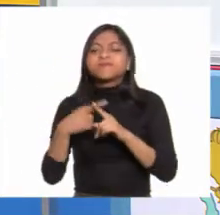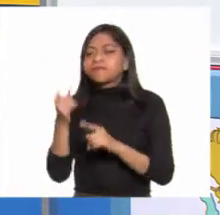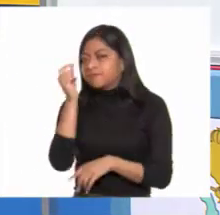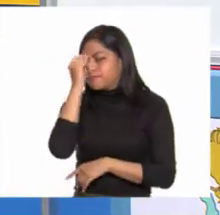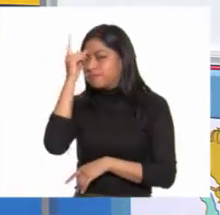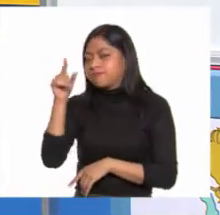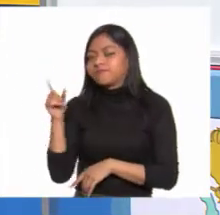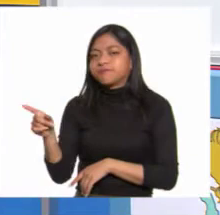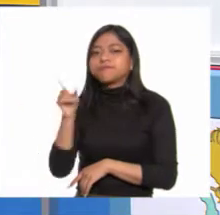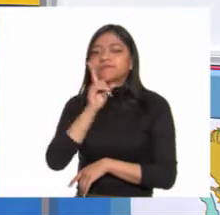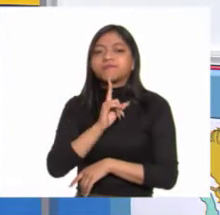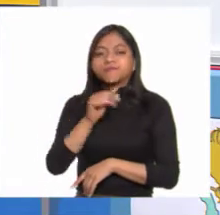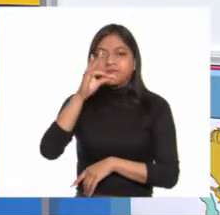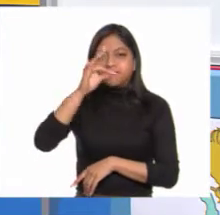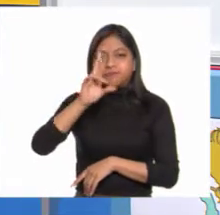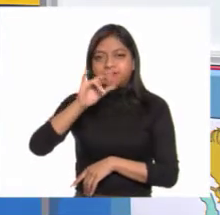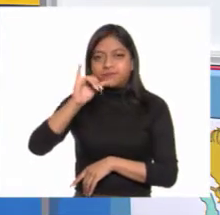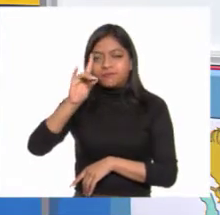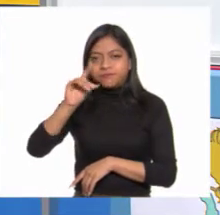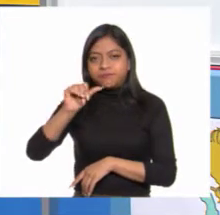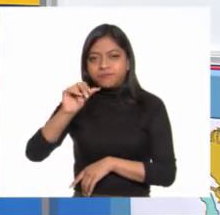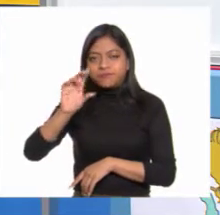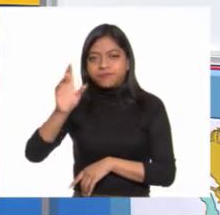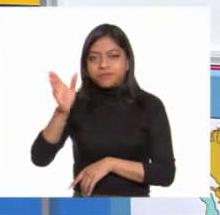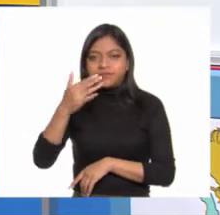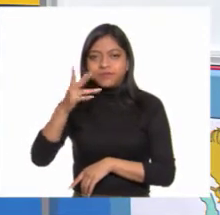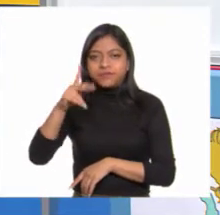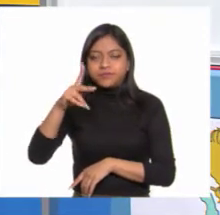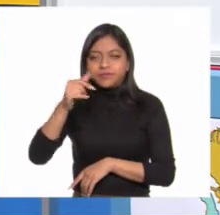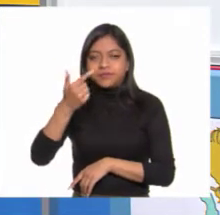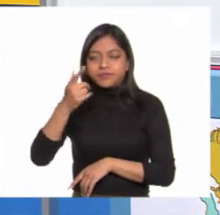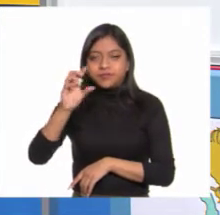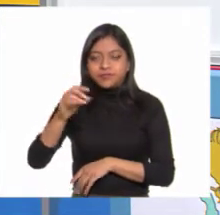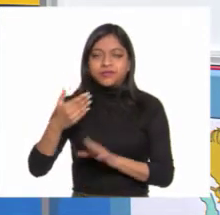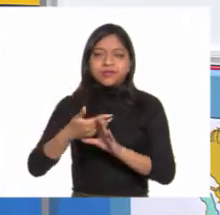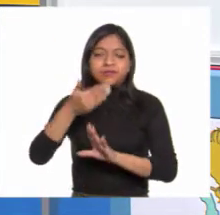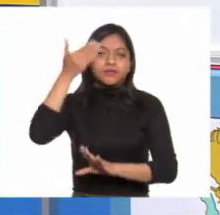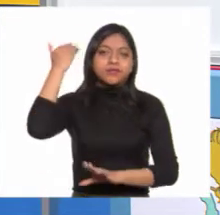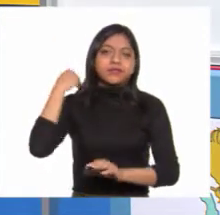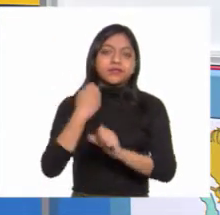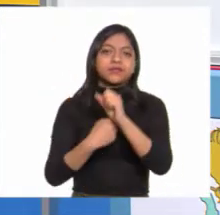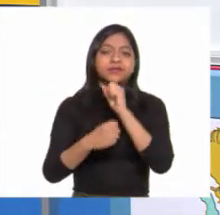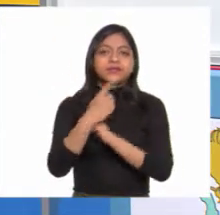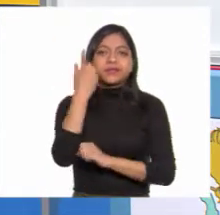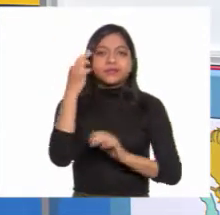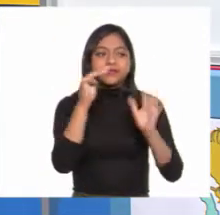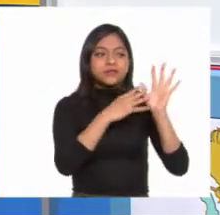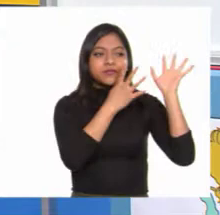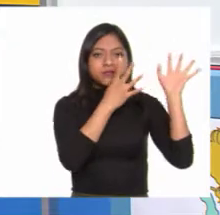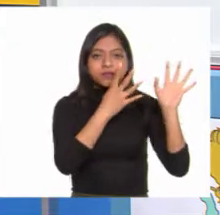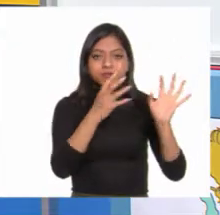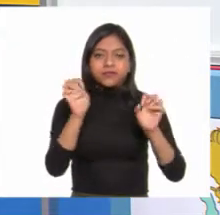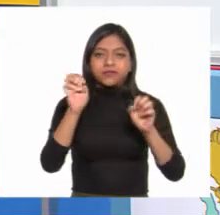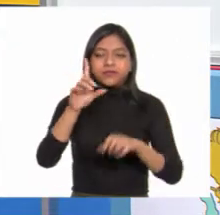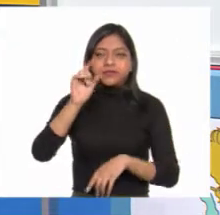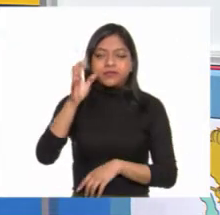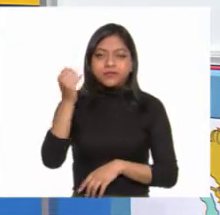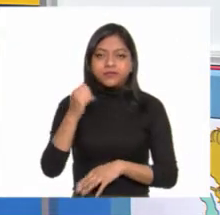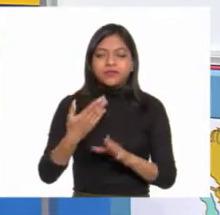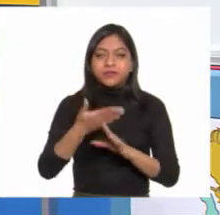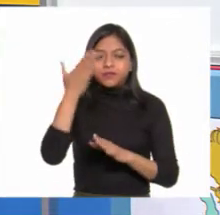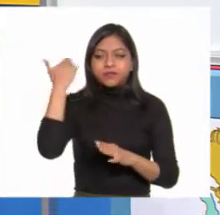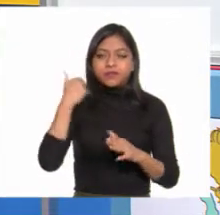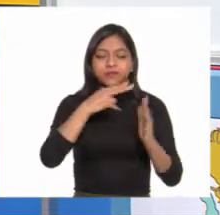Frida Kahlo. Es un óleo sobre tela realizado en el año de 1929. Forma parte de la colección Dolores